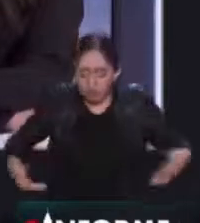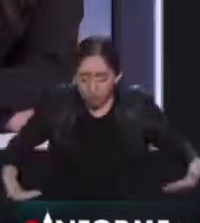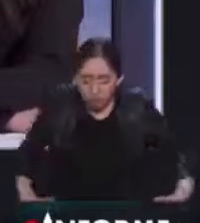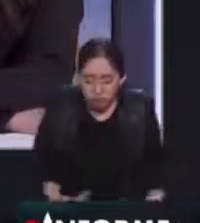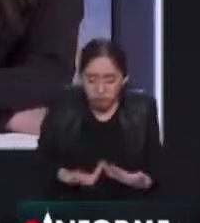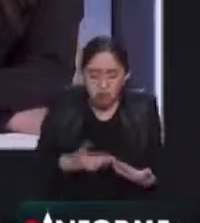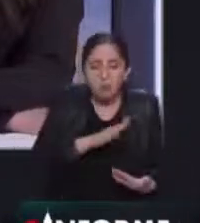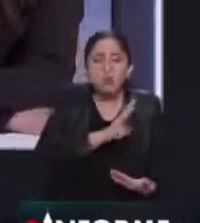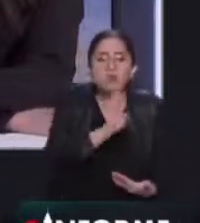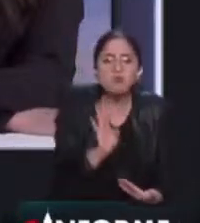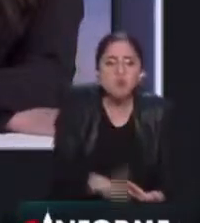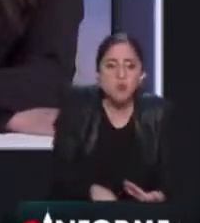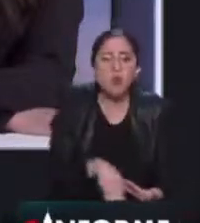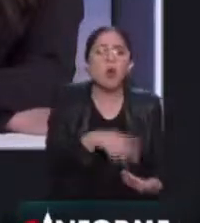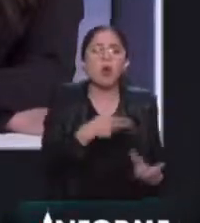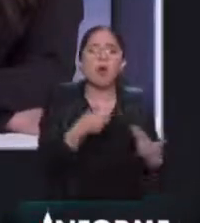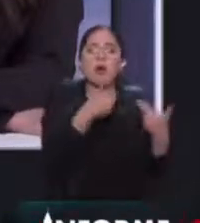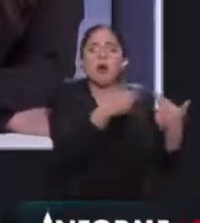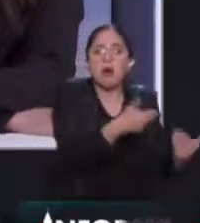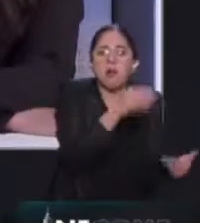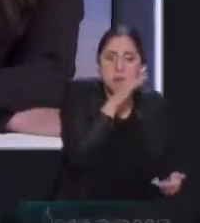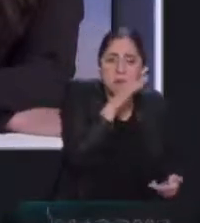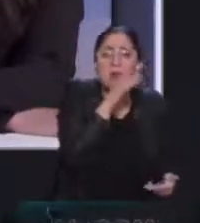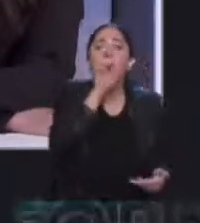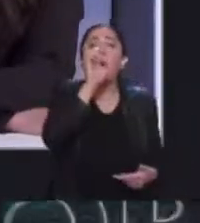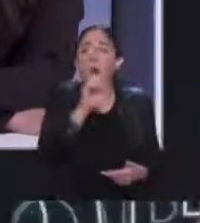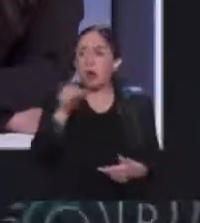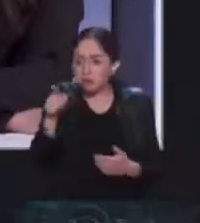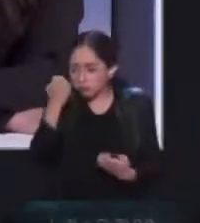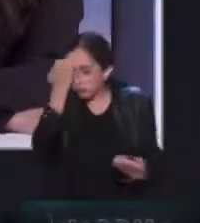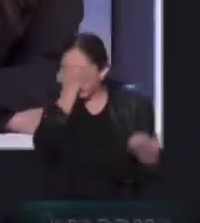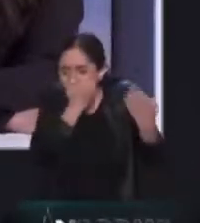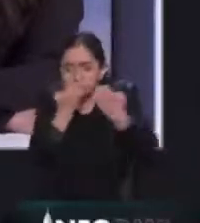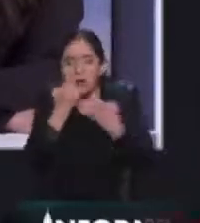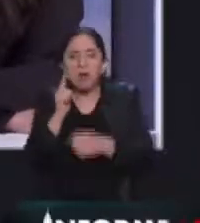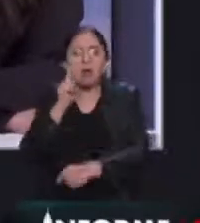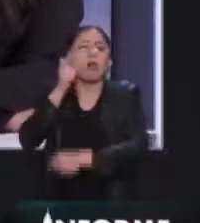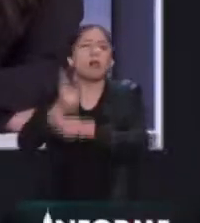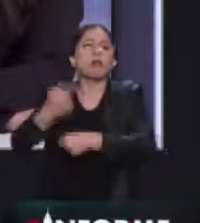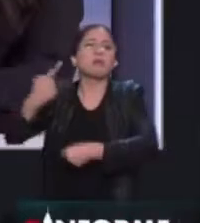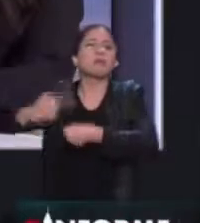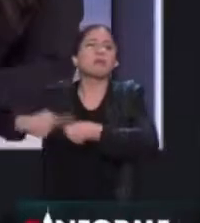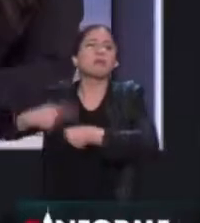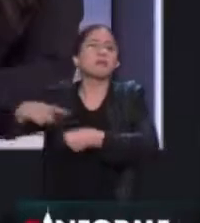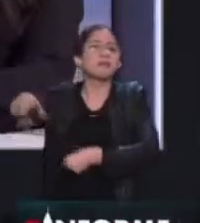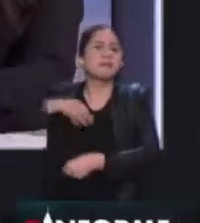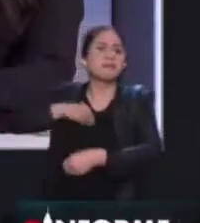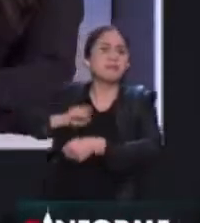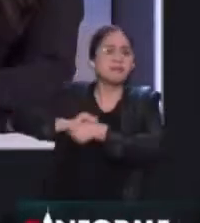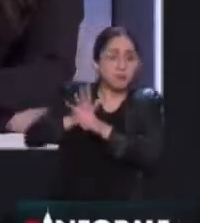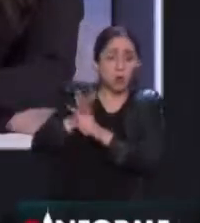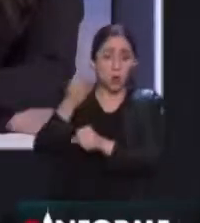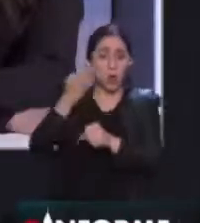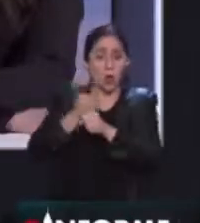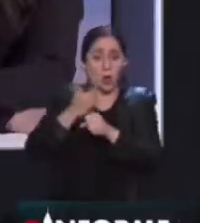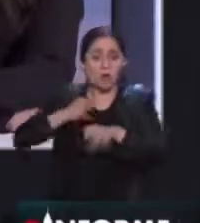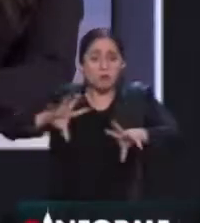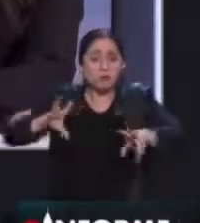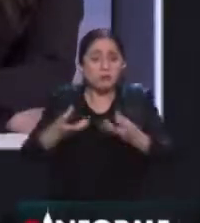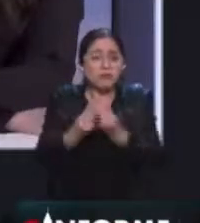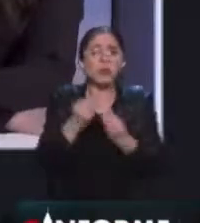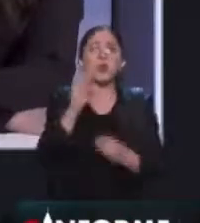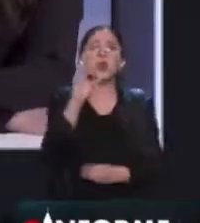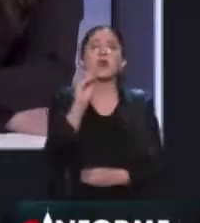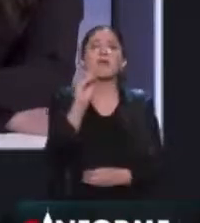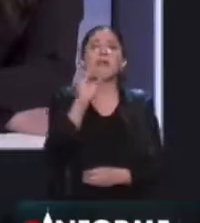o análisis epidemiológico, y al cual, por cierto, ya vamos a más del 90%. Por eso publicamos